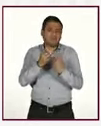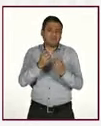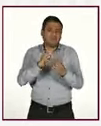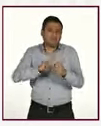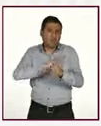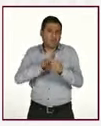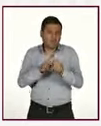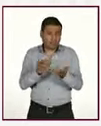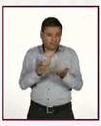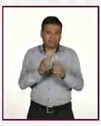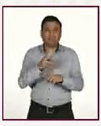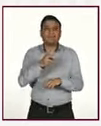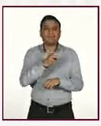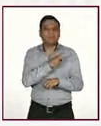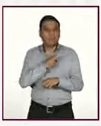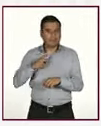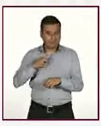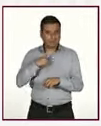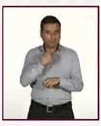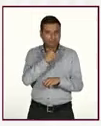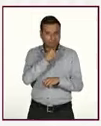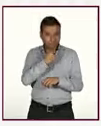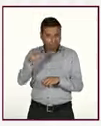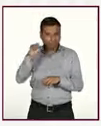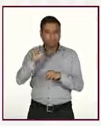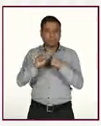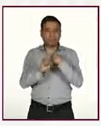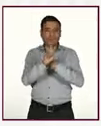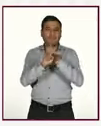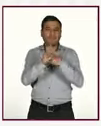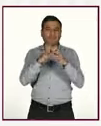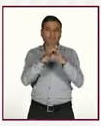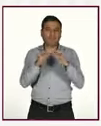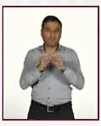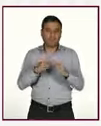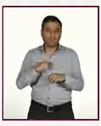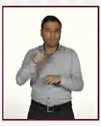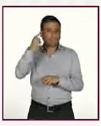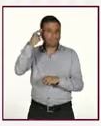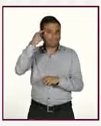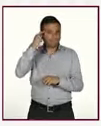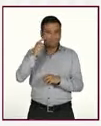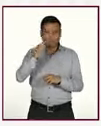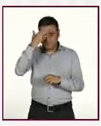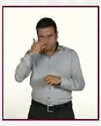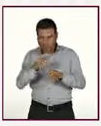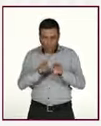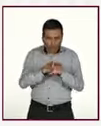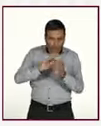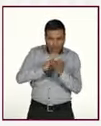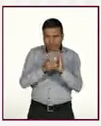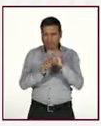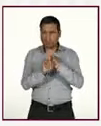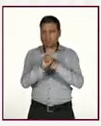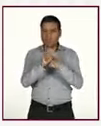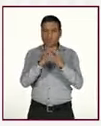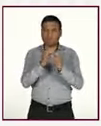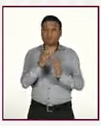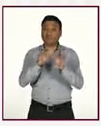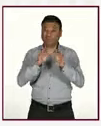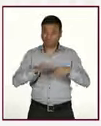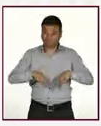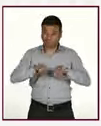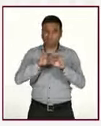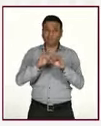Tenemos buenas habilidades, bueno, y desarrollar buenas habilidades cognitivas y de resolución de problemas. Esto es muy importante